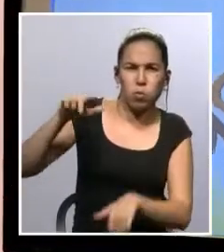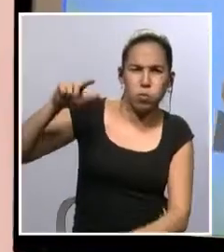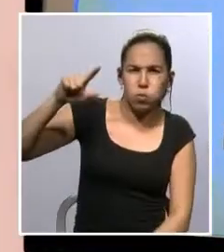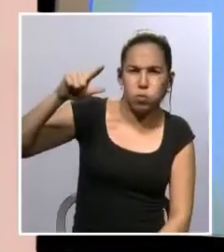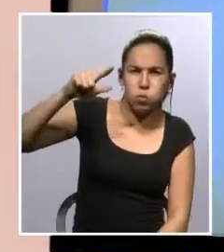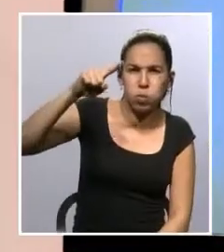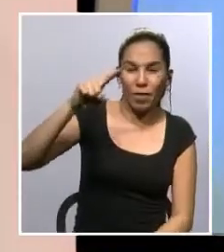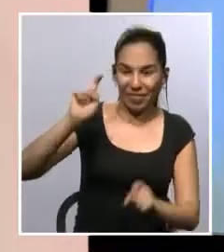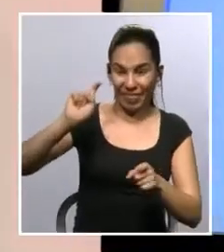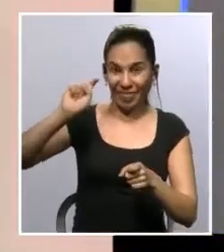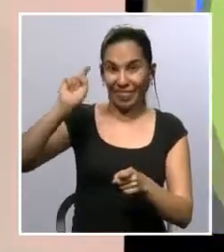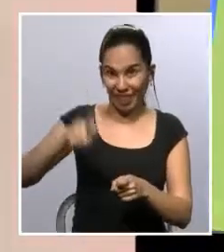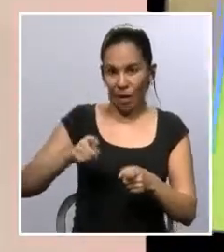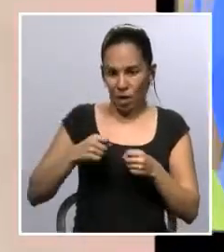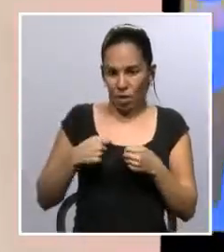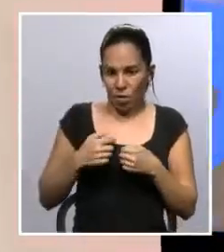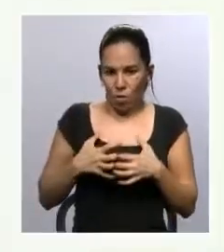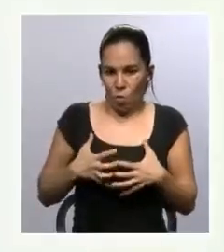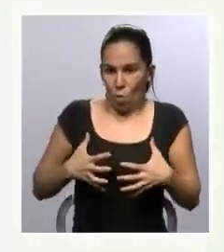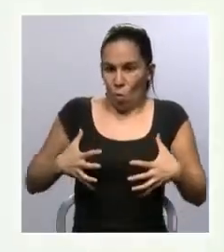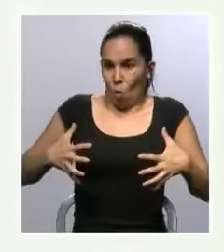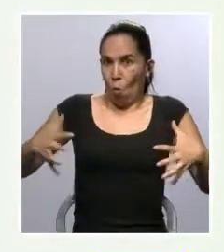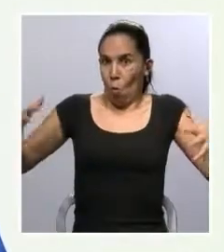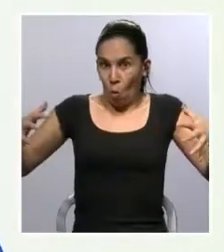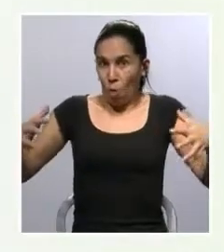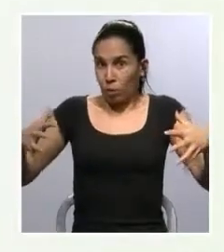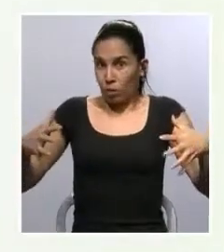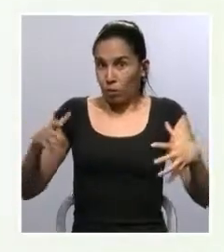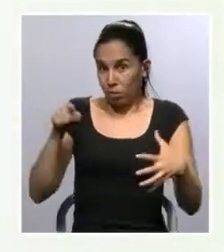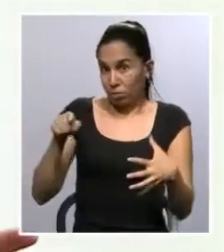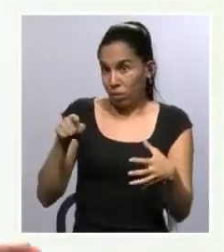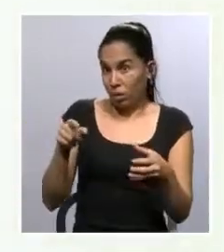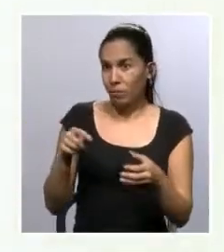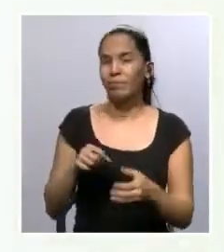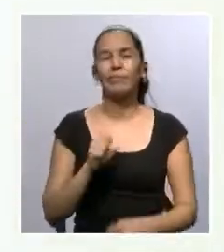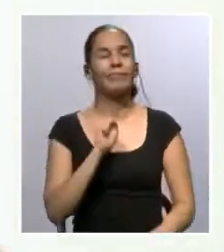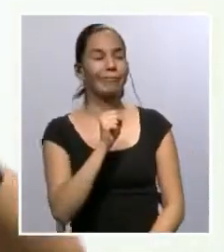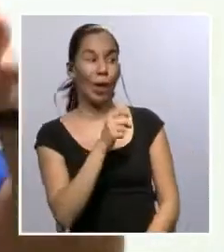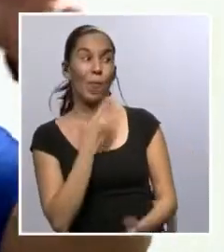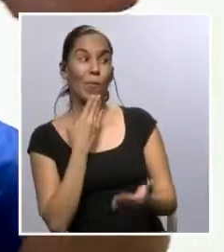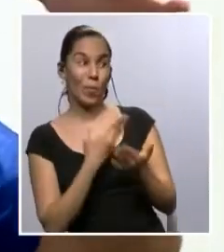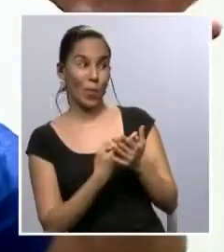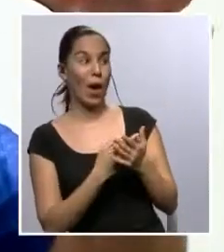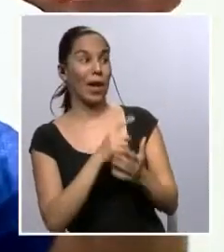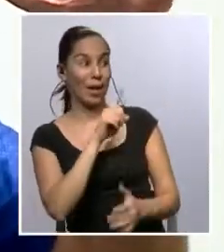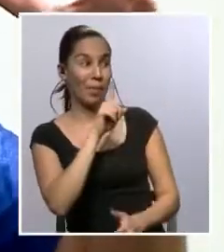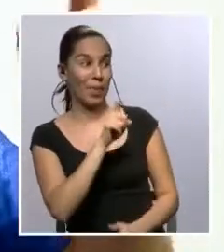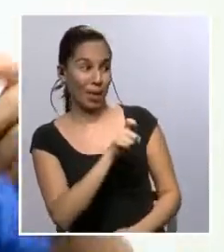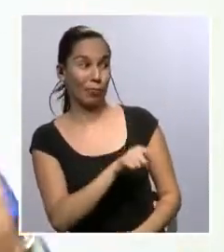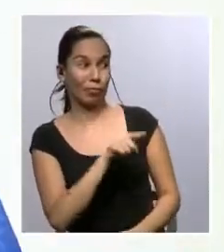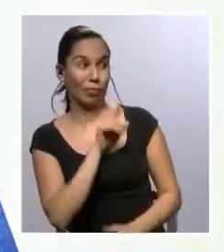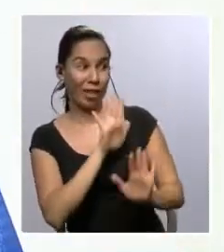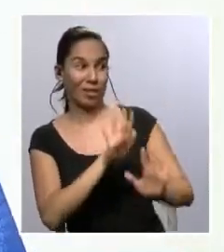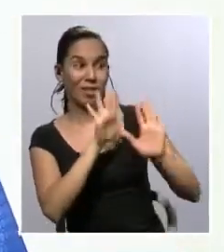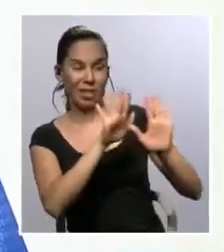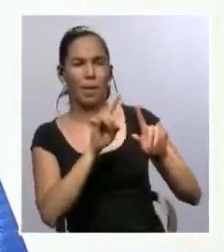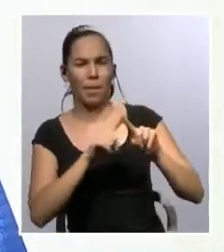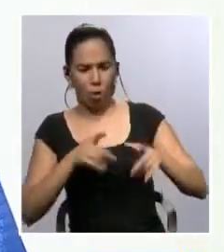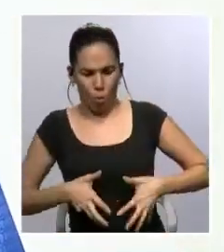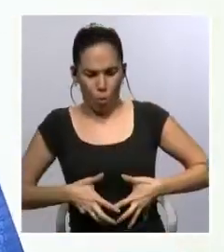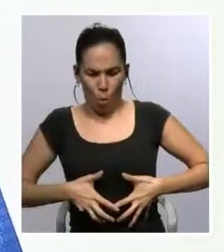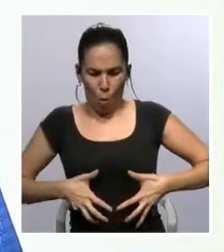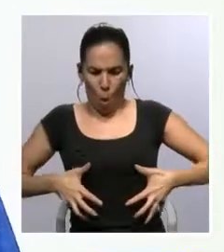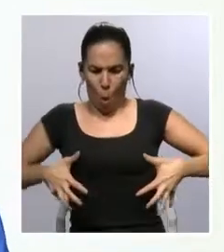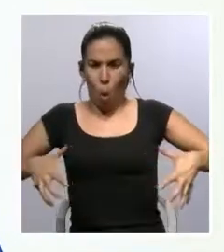tamaño. Ah, ok, muy buena pregunta, porque eso es lo que estaba hablando, de aumentar el volumen. Pero es aumentar el volumen,